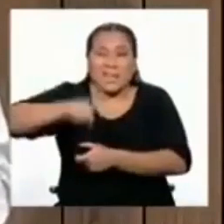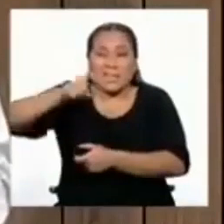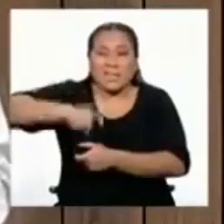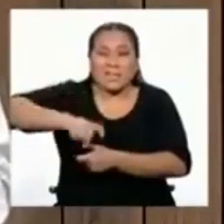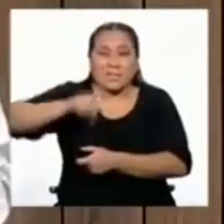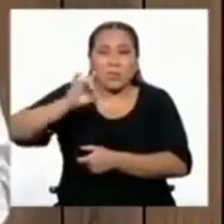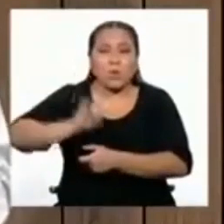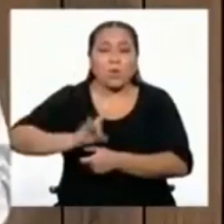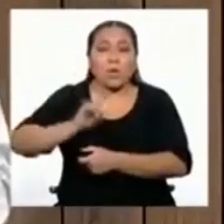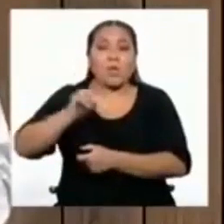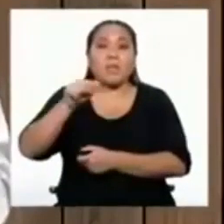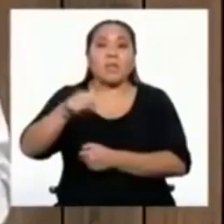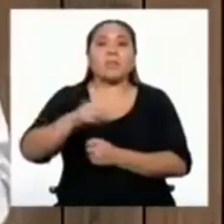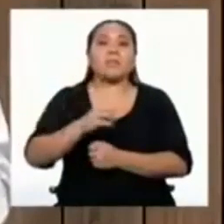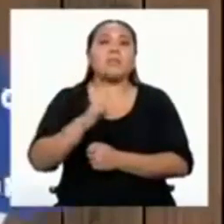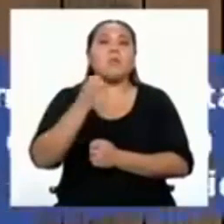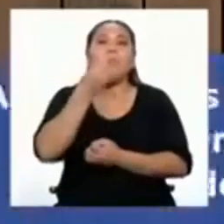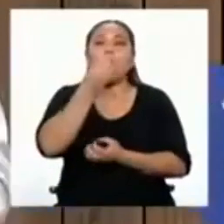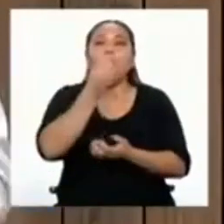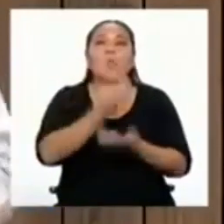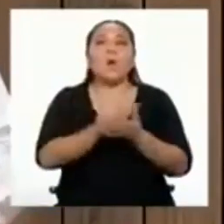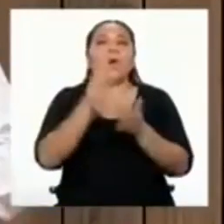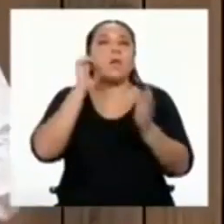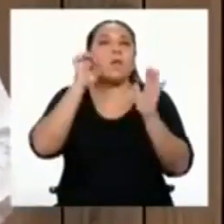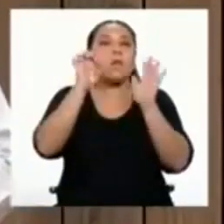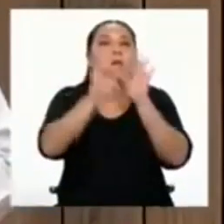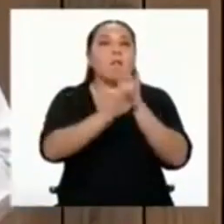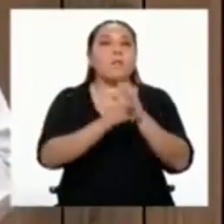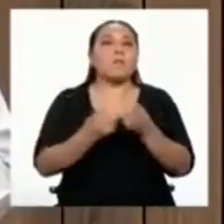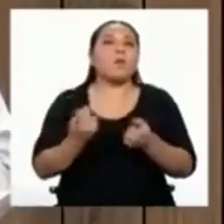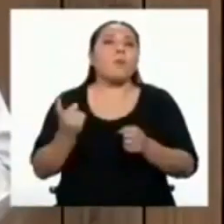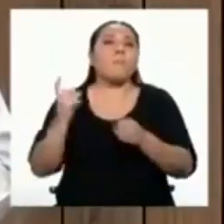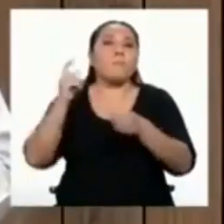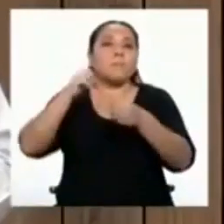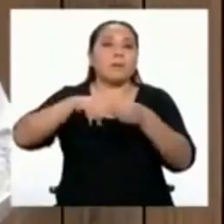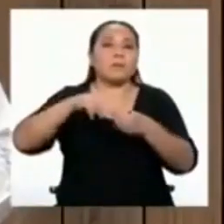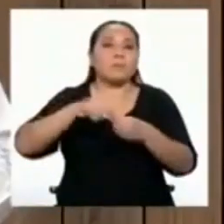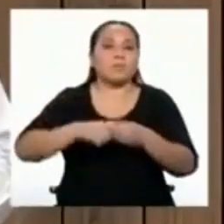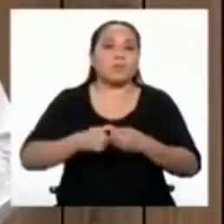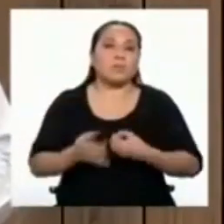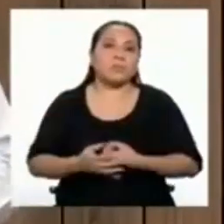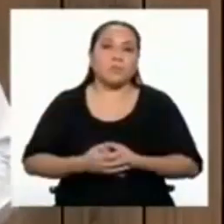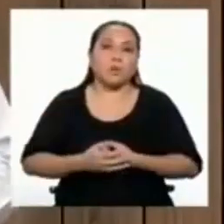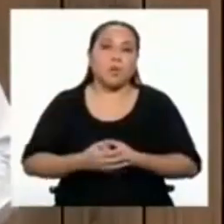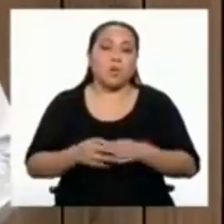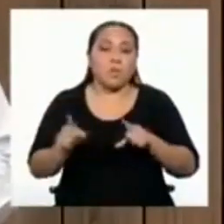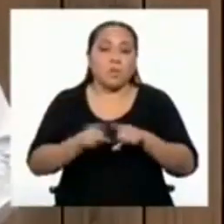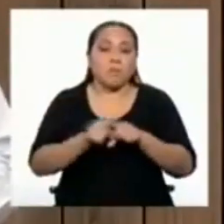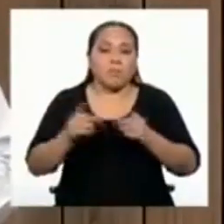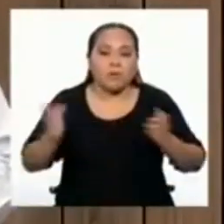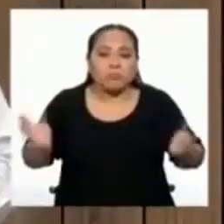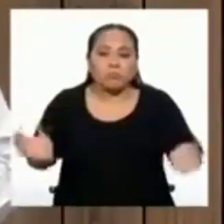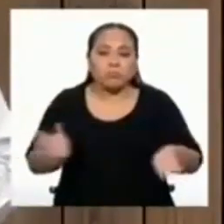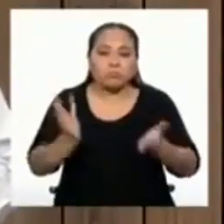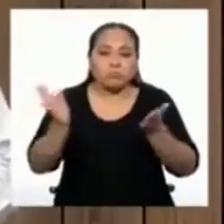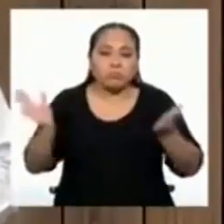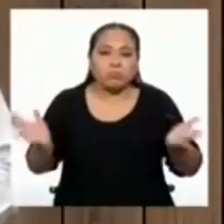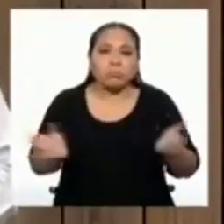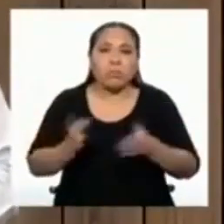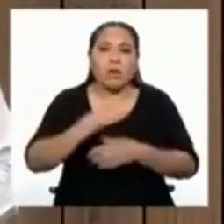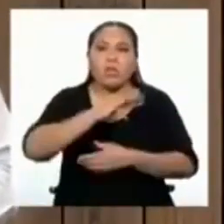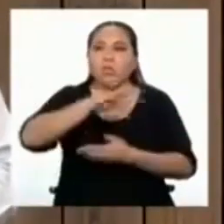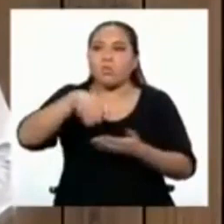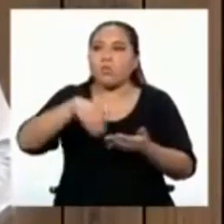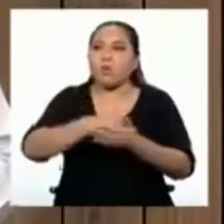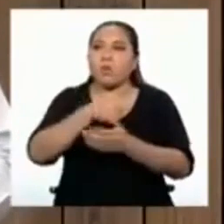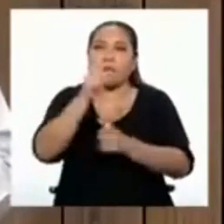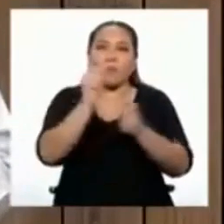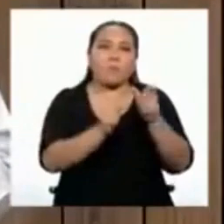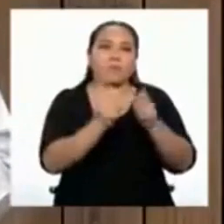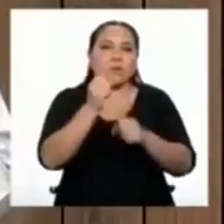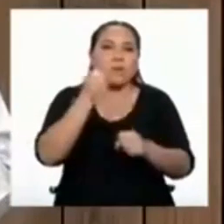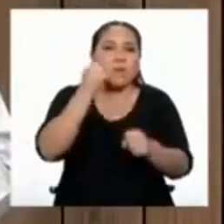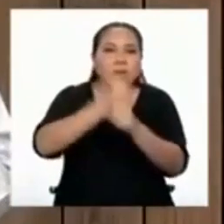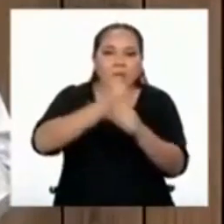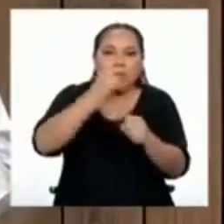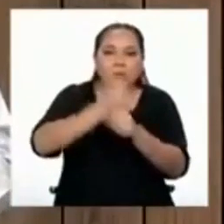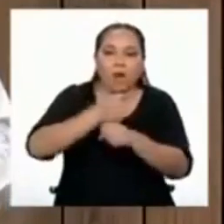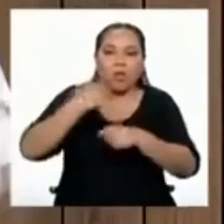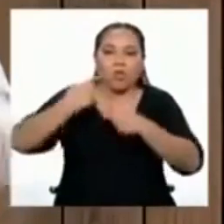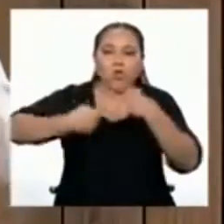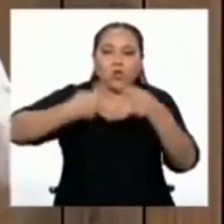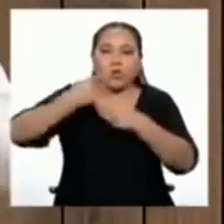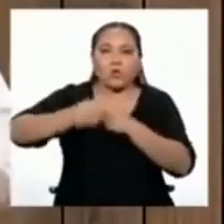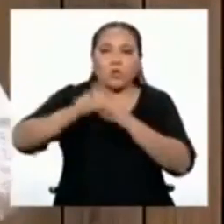también es un buen ejemplo de participación. O dar nuestro aliento a todas las personas que trabajan día a día para